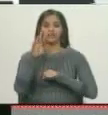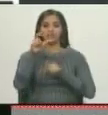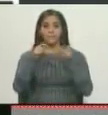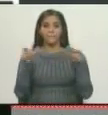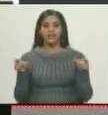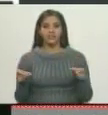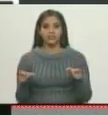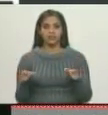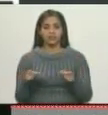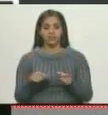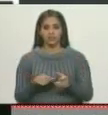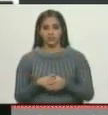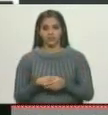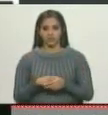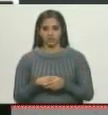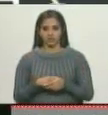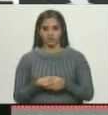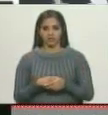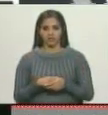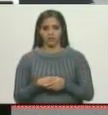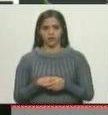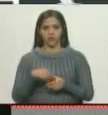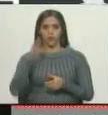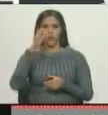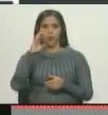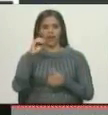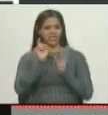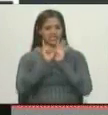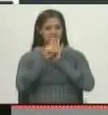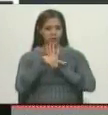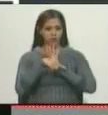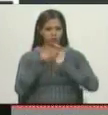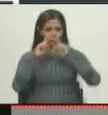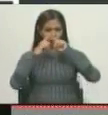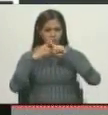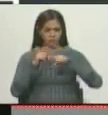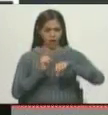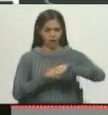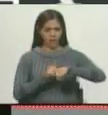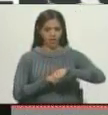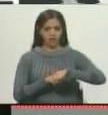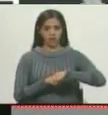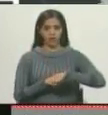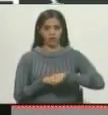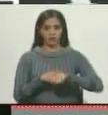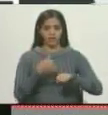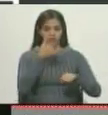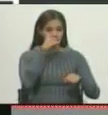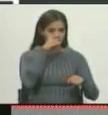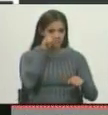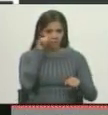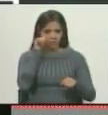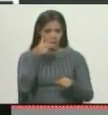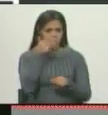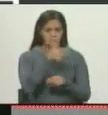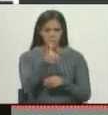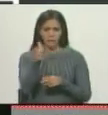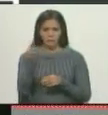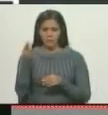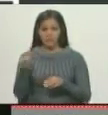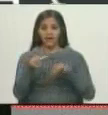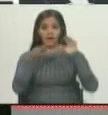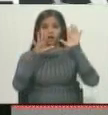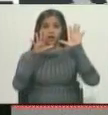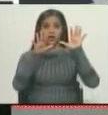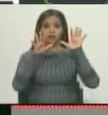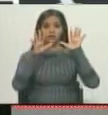en 40 segundos, creo que era el cálculo, de las tomas que tienen, 40 segundos con un fusil, mató